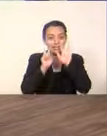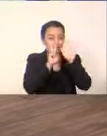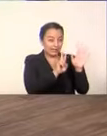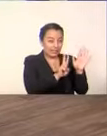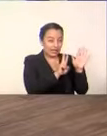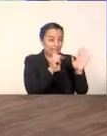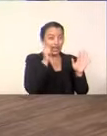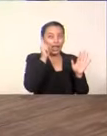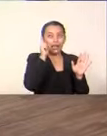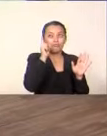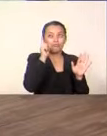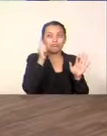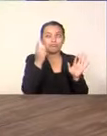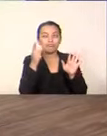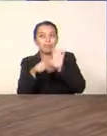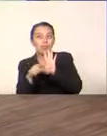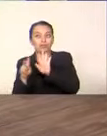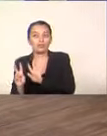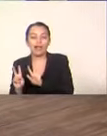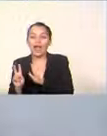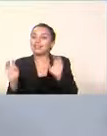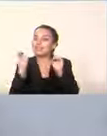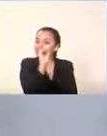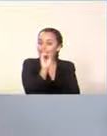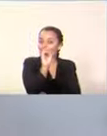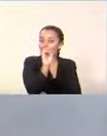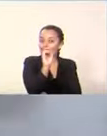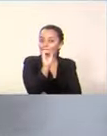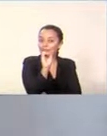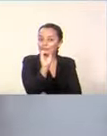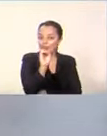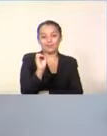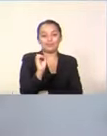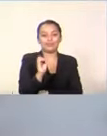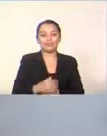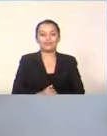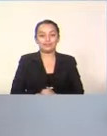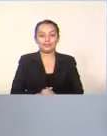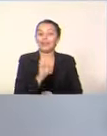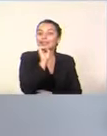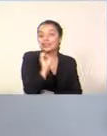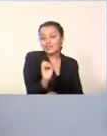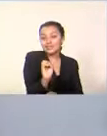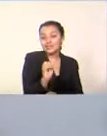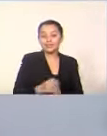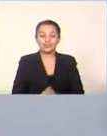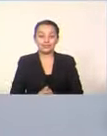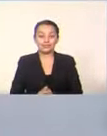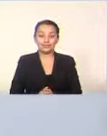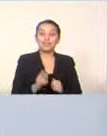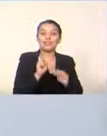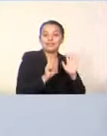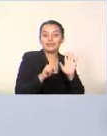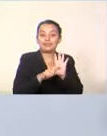de repente me quitan 7. ¡Ah! Me queda ninguno. Y ninguno en matemática lo representamos como... ¡Cero! Entonces, 7 menos 7 es